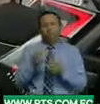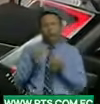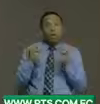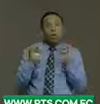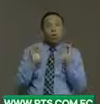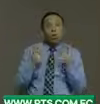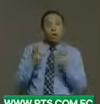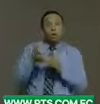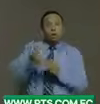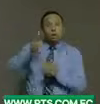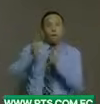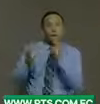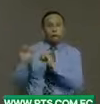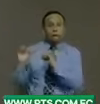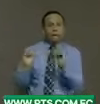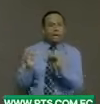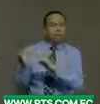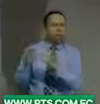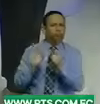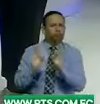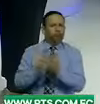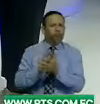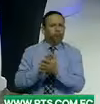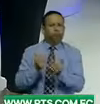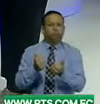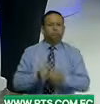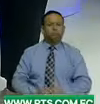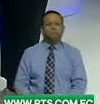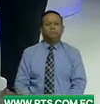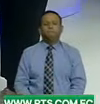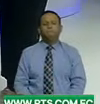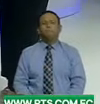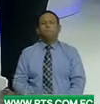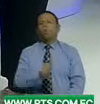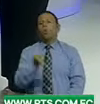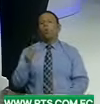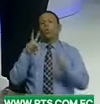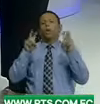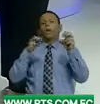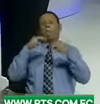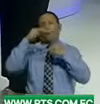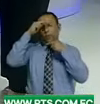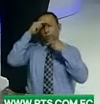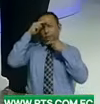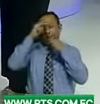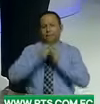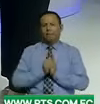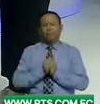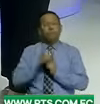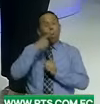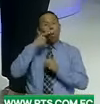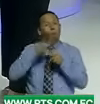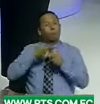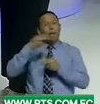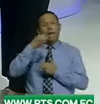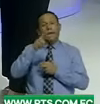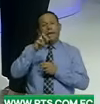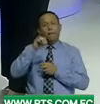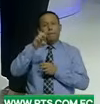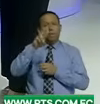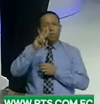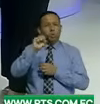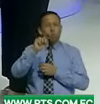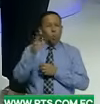heridos, informó Charlie Pisa. En otro orden de noticias, el juez Emerson Curipayo, detenido